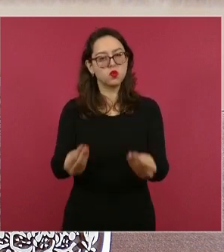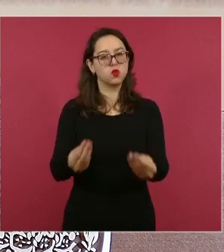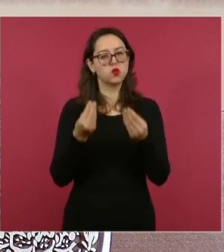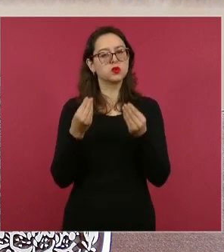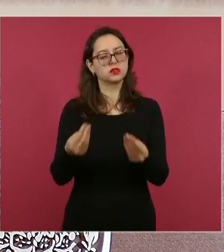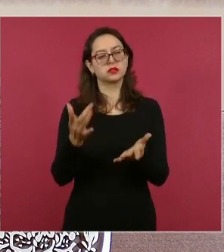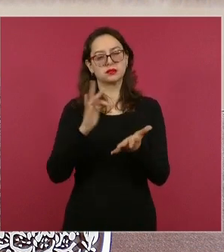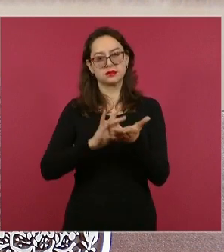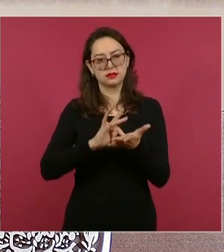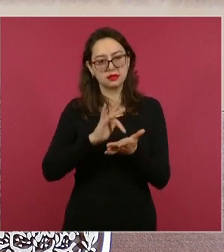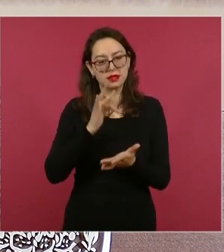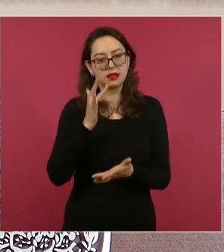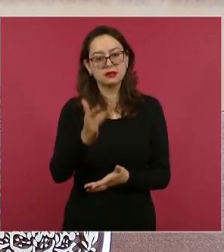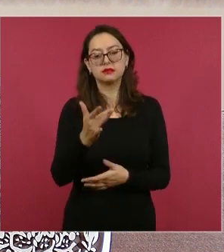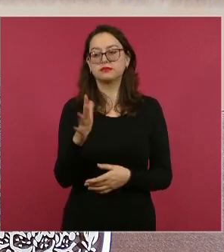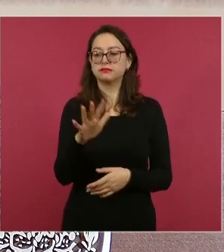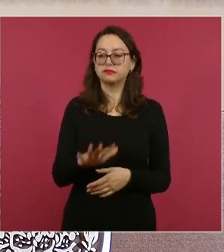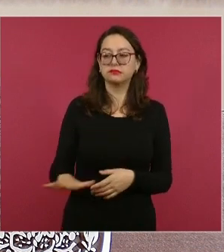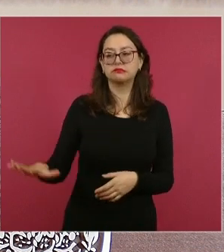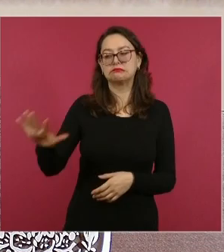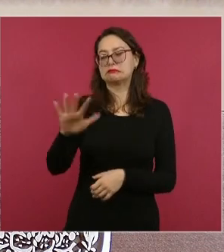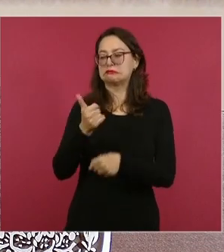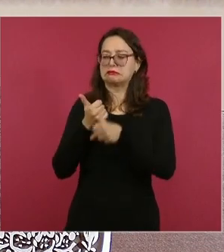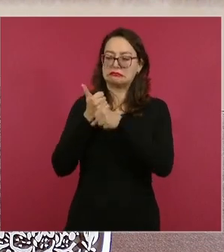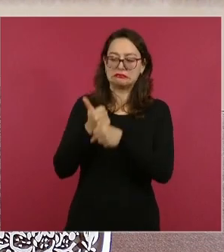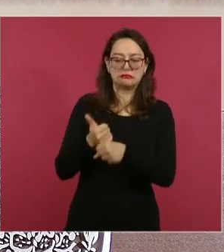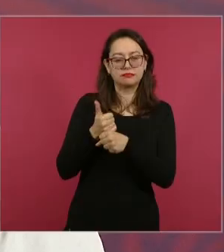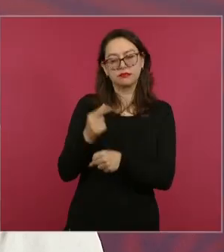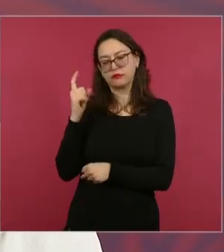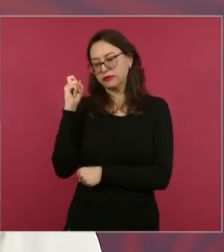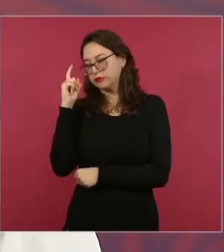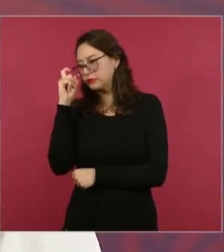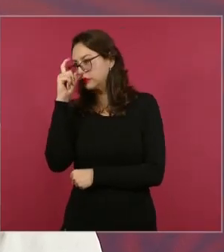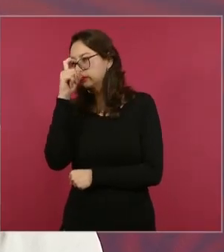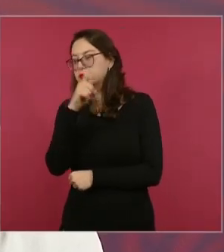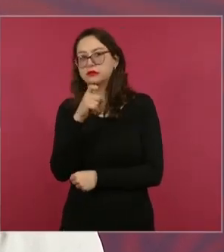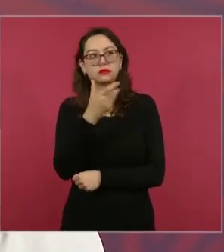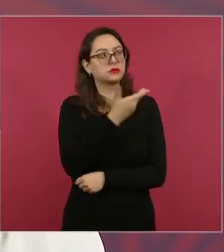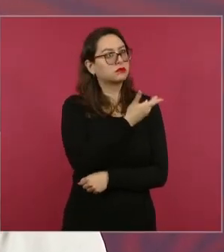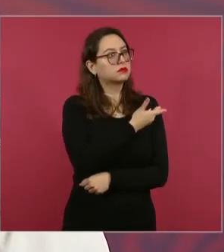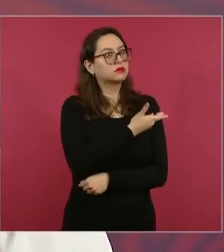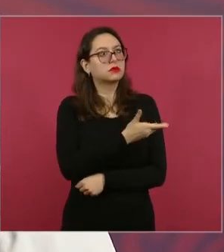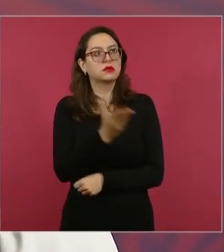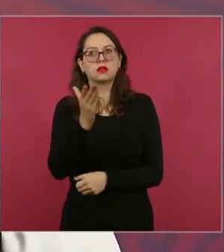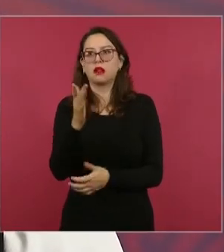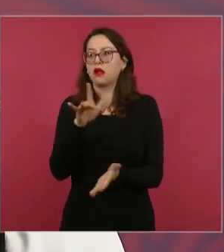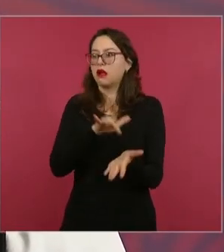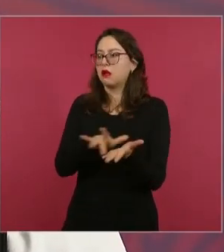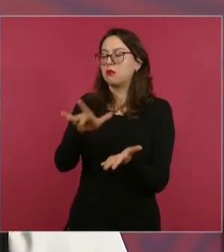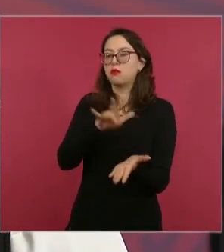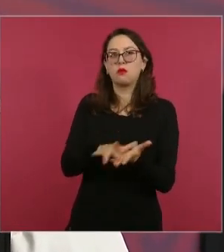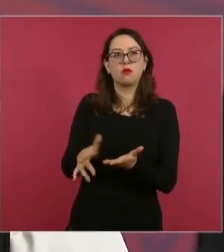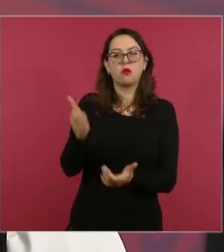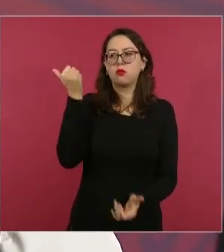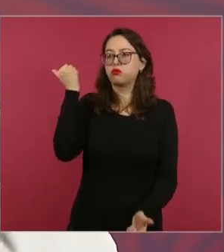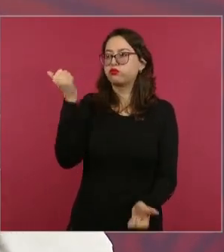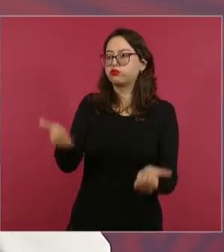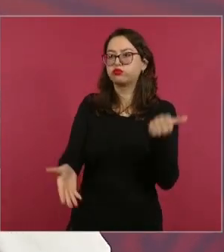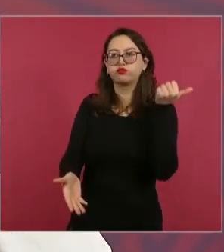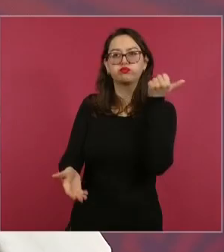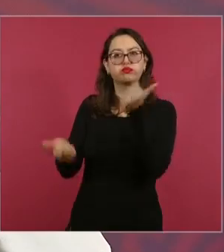tan difíciles tan complicados no hay palabras digo de todo corazón para expresar